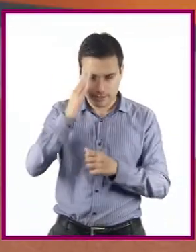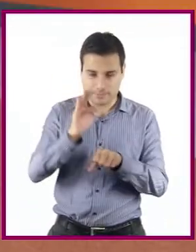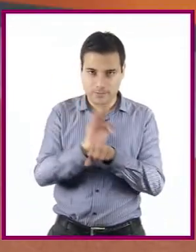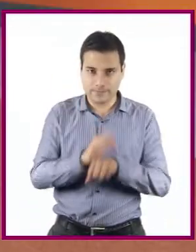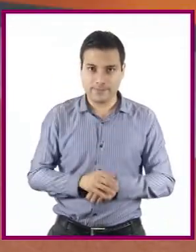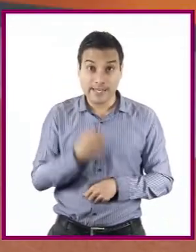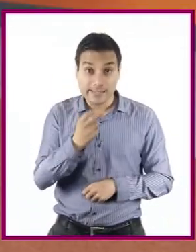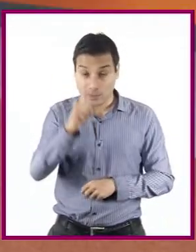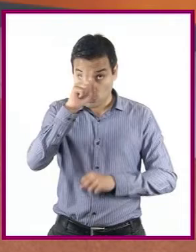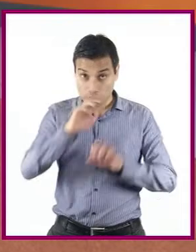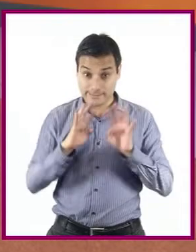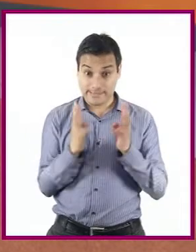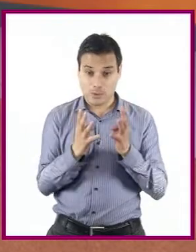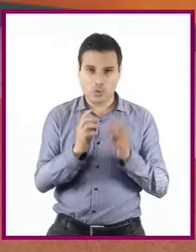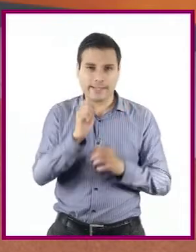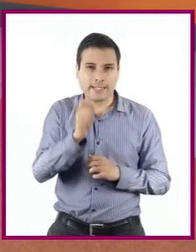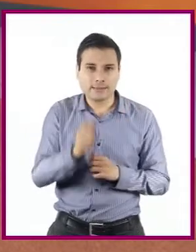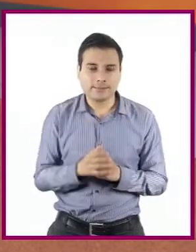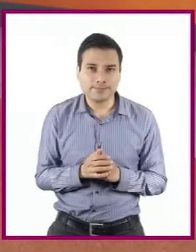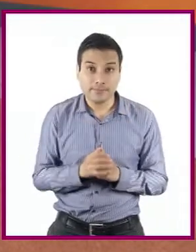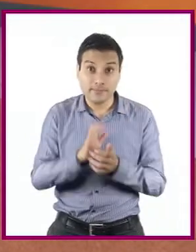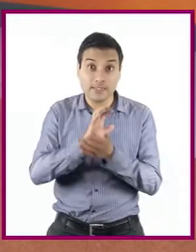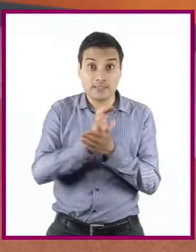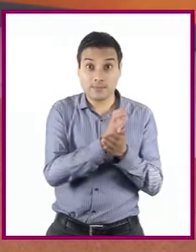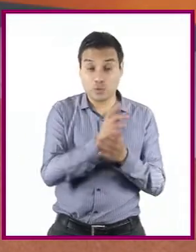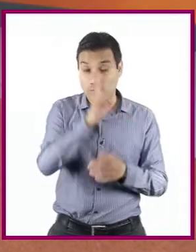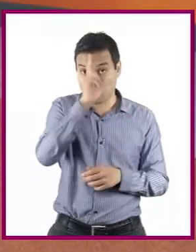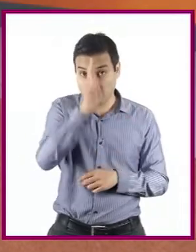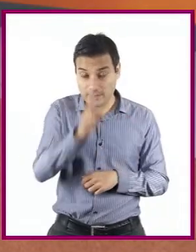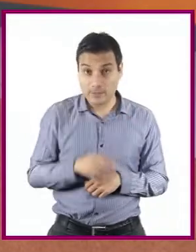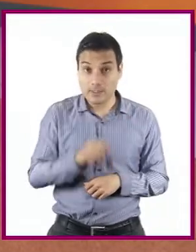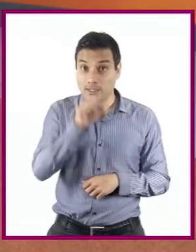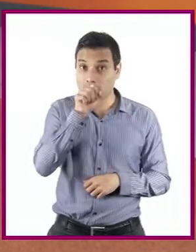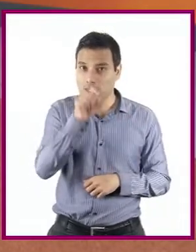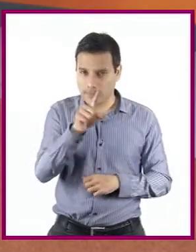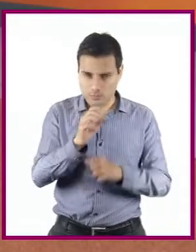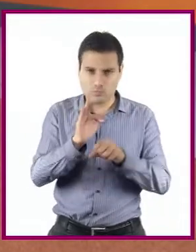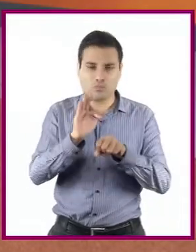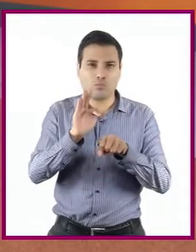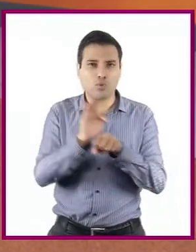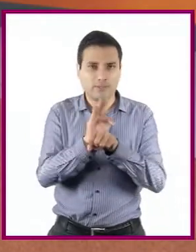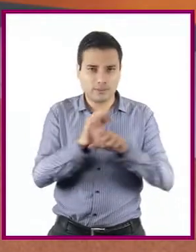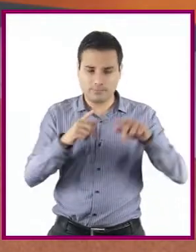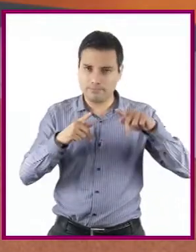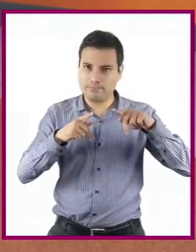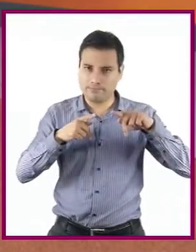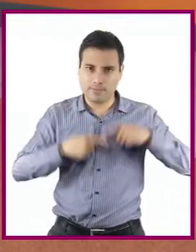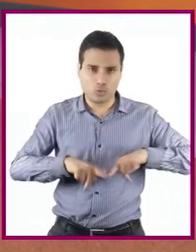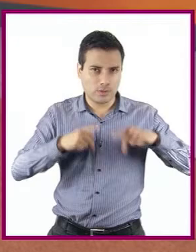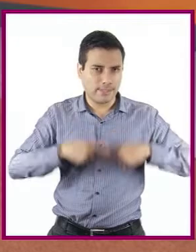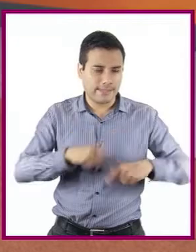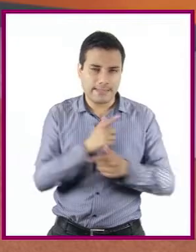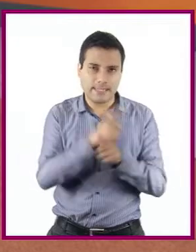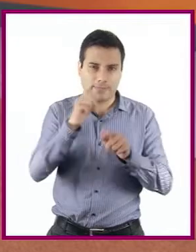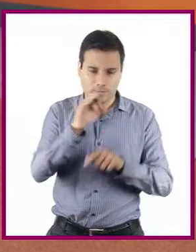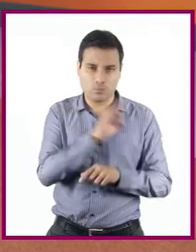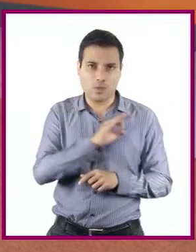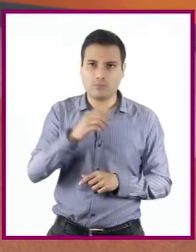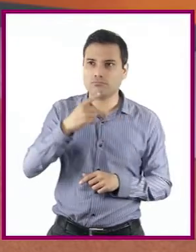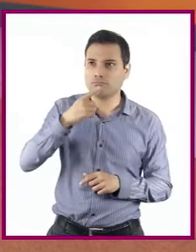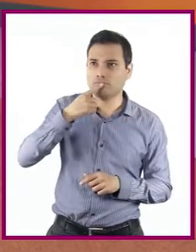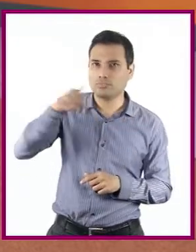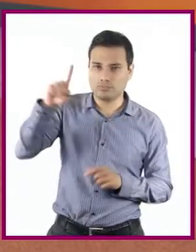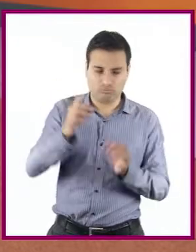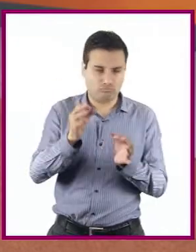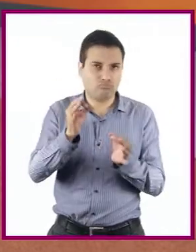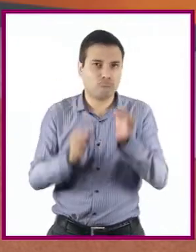Este consejo, además de prohibir todo acto discriminatorio, ofrece protección al permitir a toda persona presentar una denuncia ante